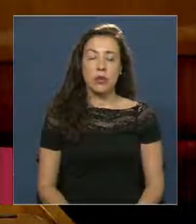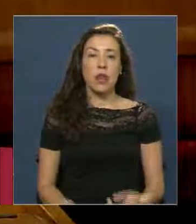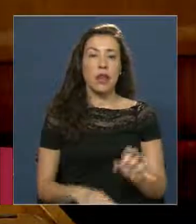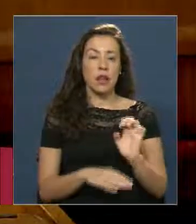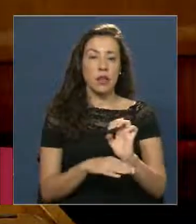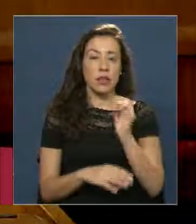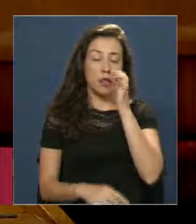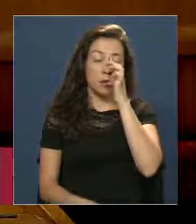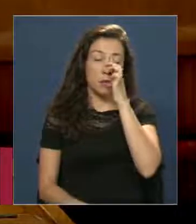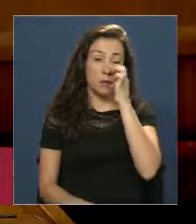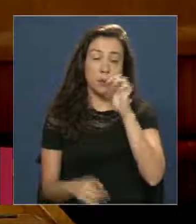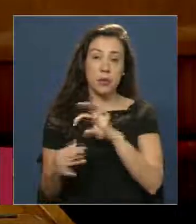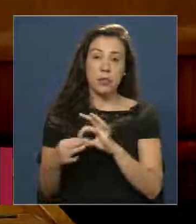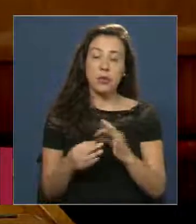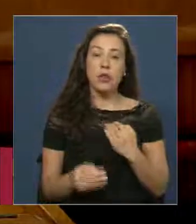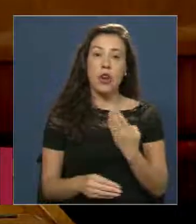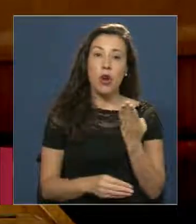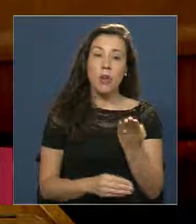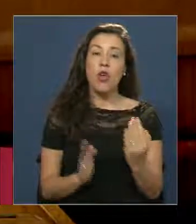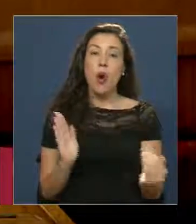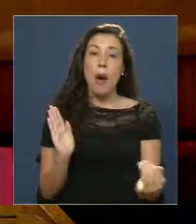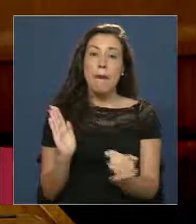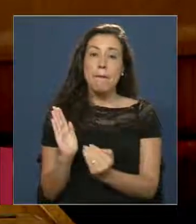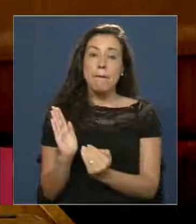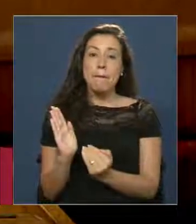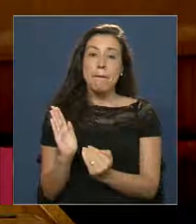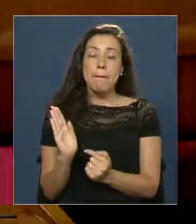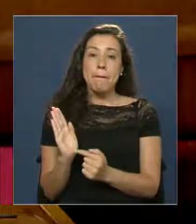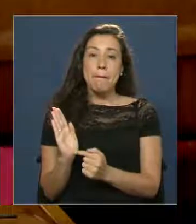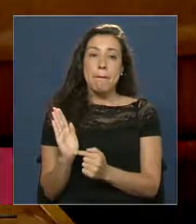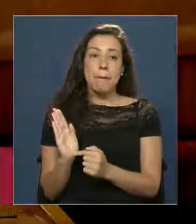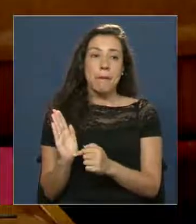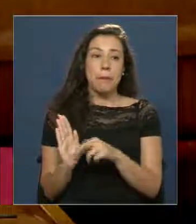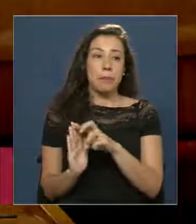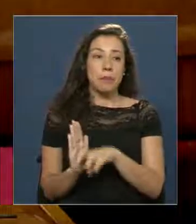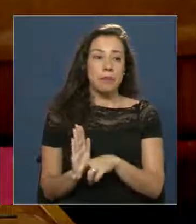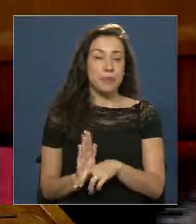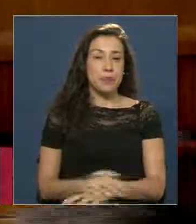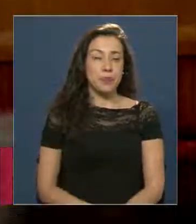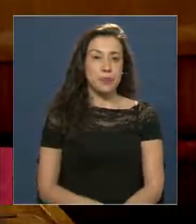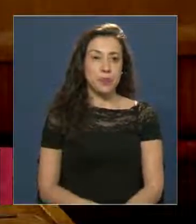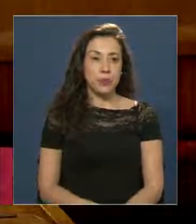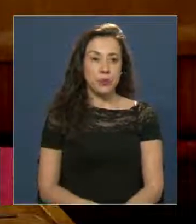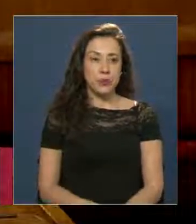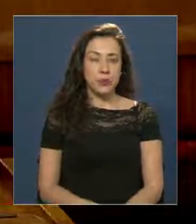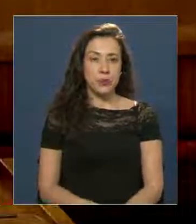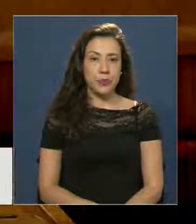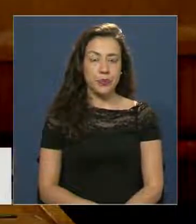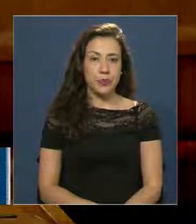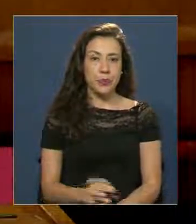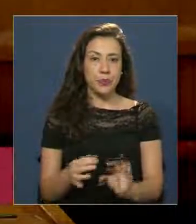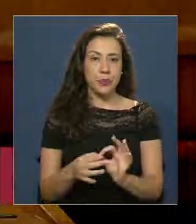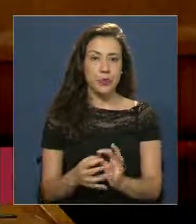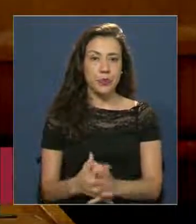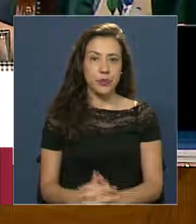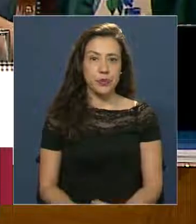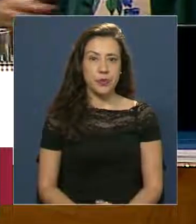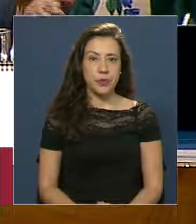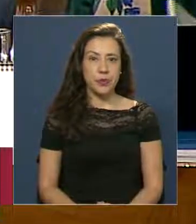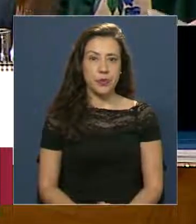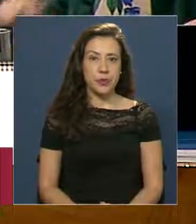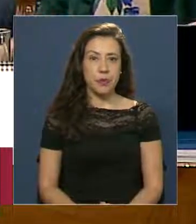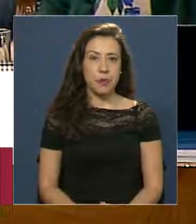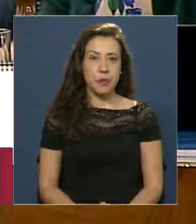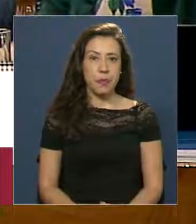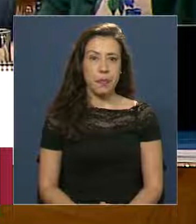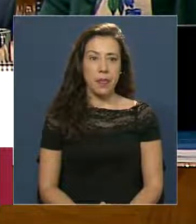Estado. Por lo anterior, solicito el apoyo a la presente iniciativa. He dicho, señor presidente. Muchas gracias.